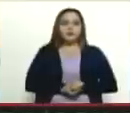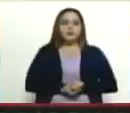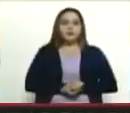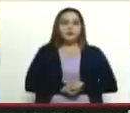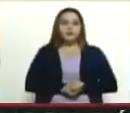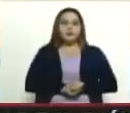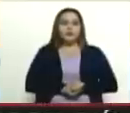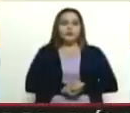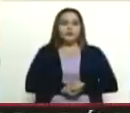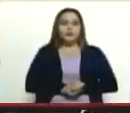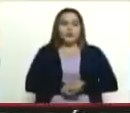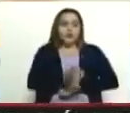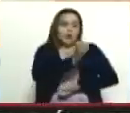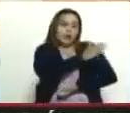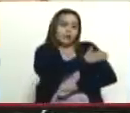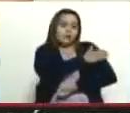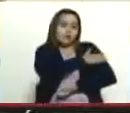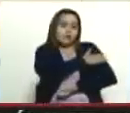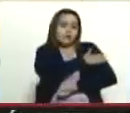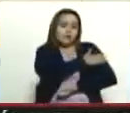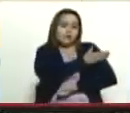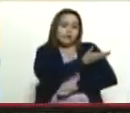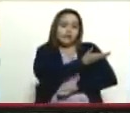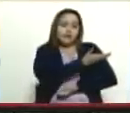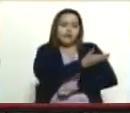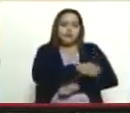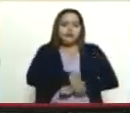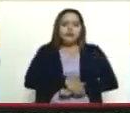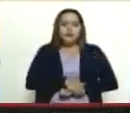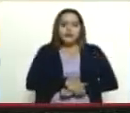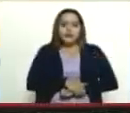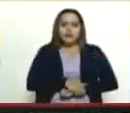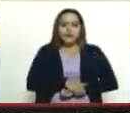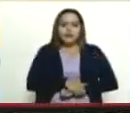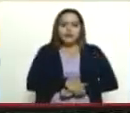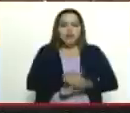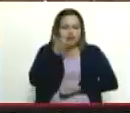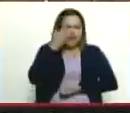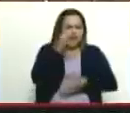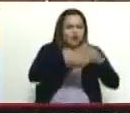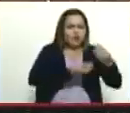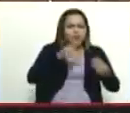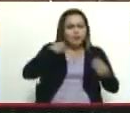La posición de Venezuela es harto conocida, todos saben cuál es nuestra posición.